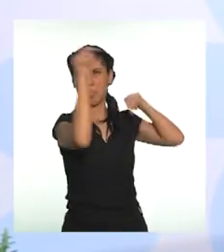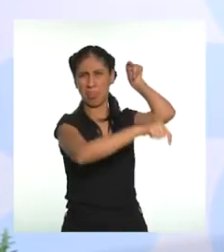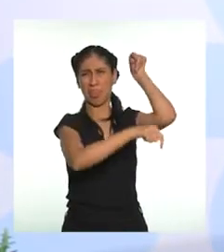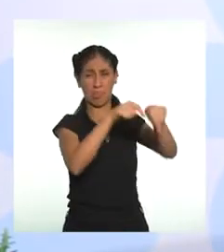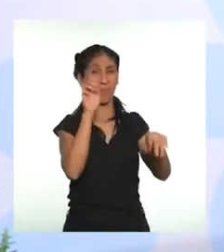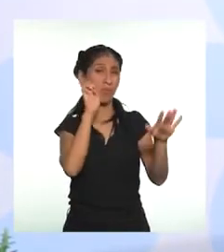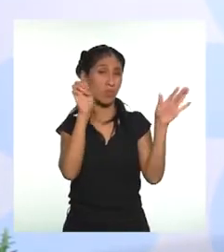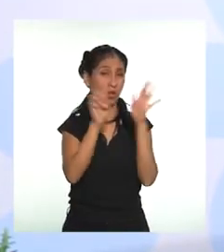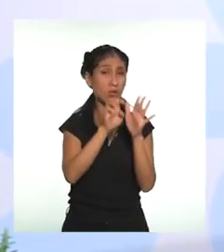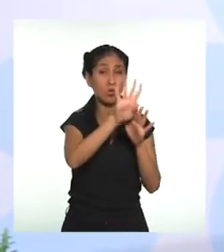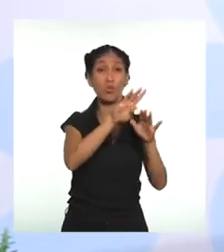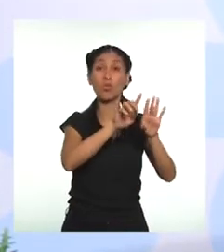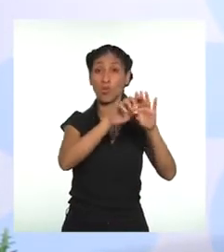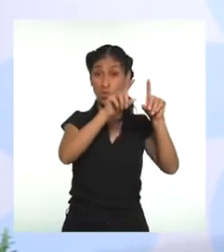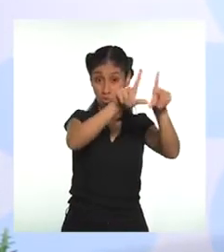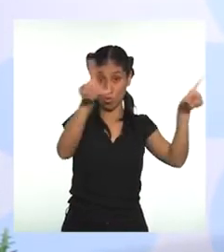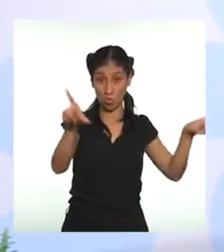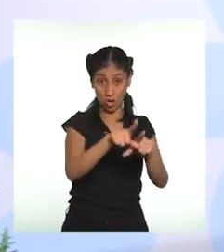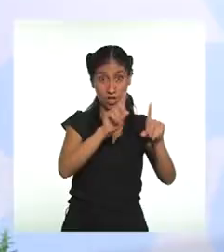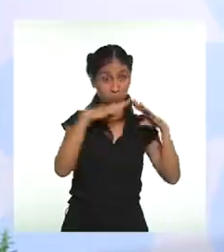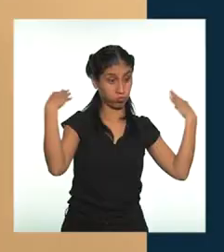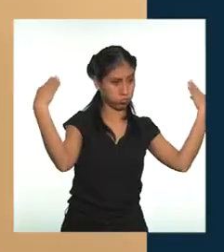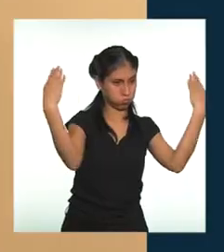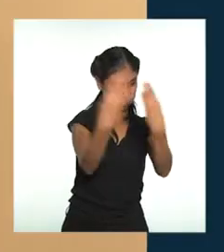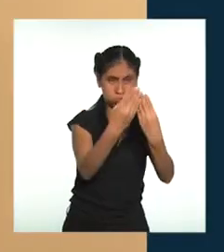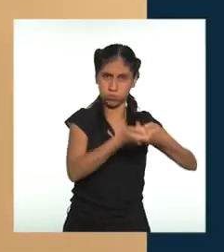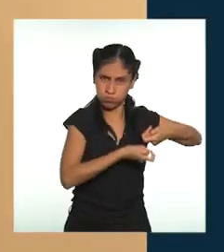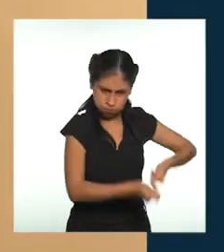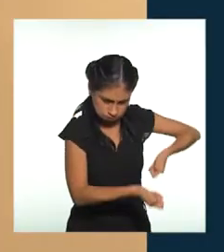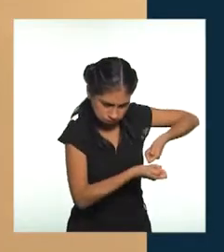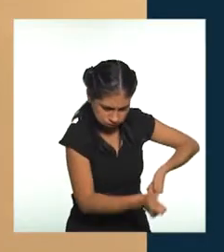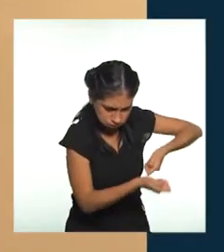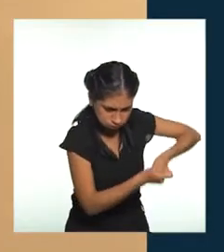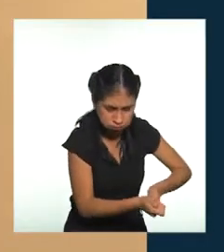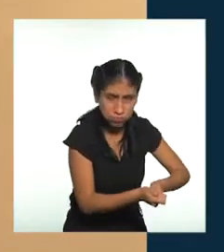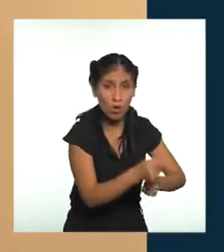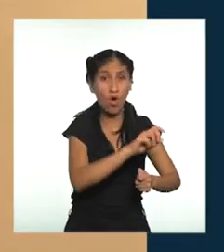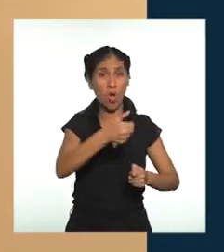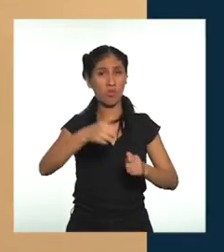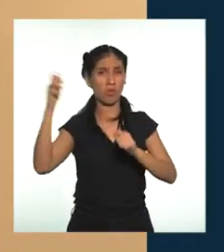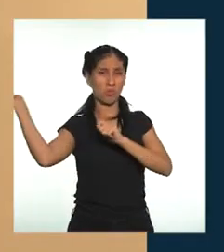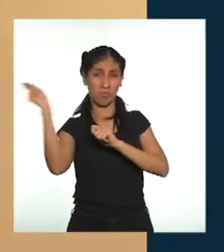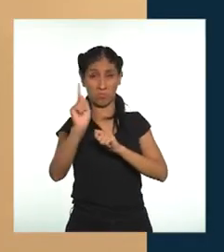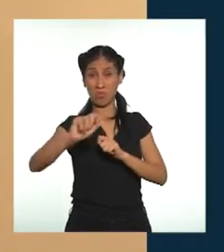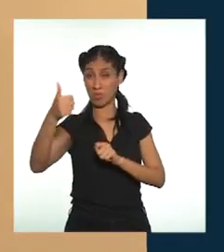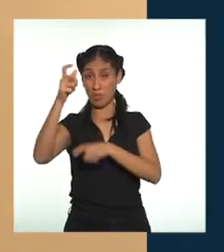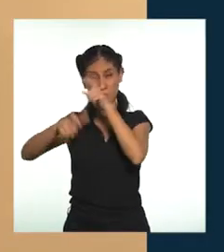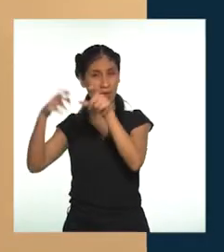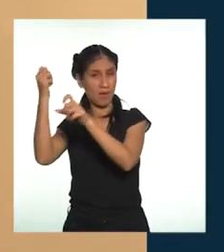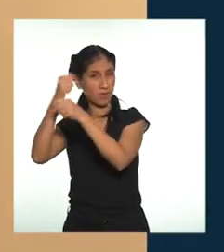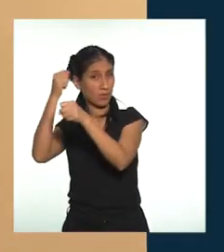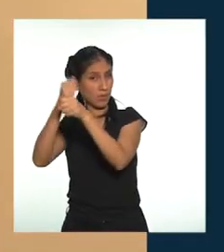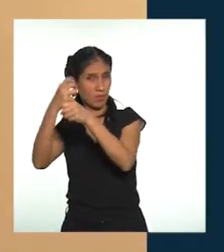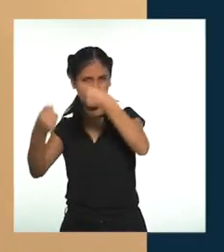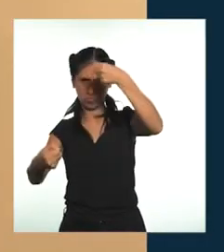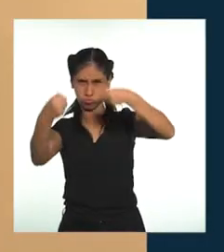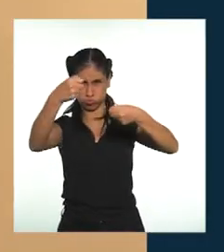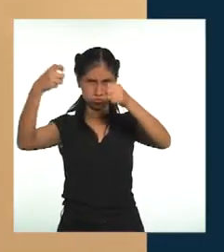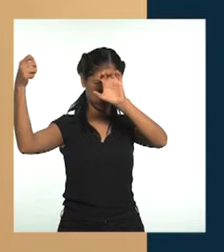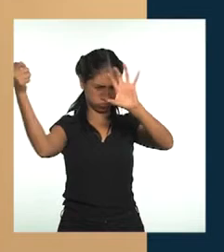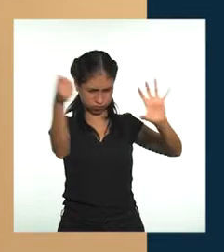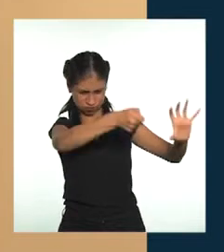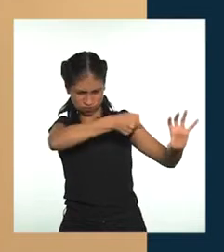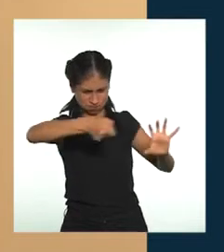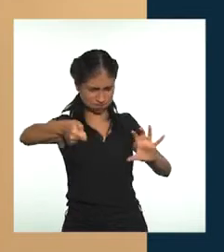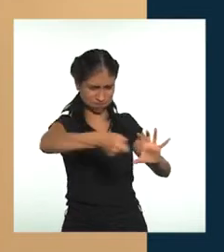ocupación de sus tierras para la explotación de recursos naturales. Es verdad, Andrea. Si bien es cierto, se ha